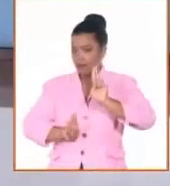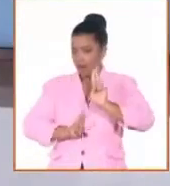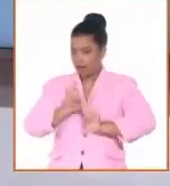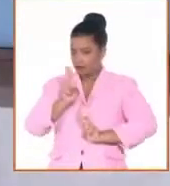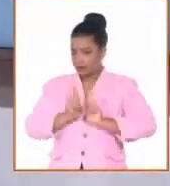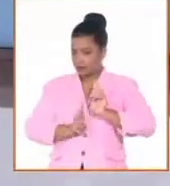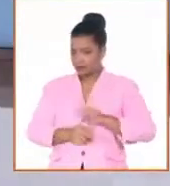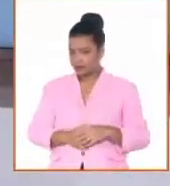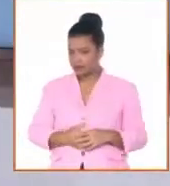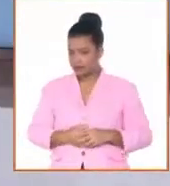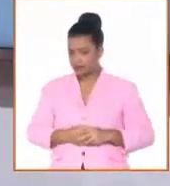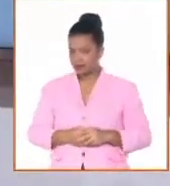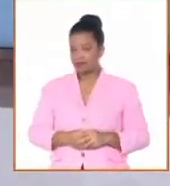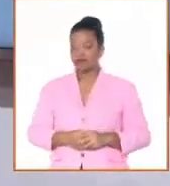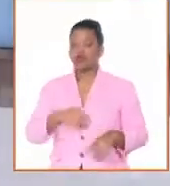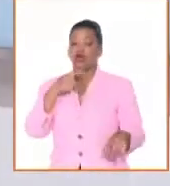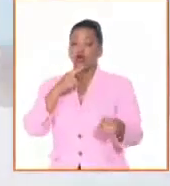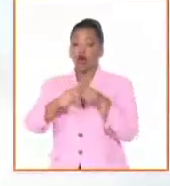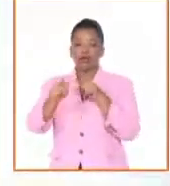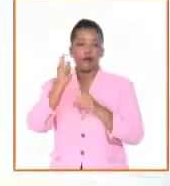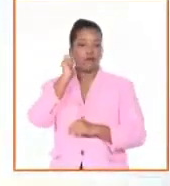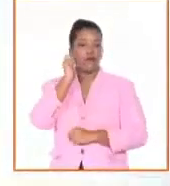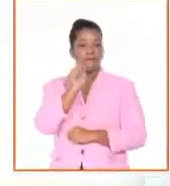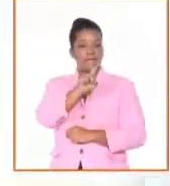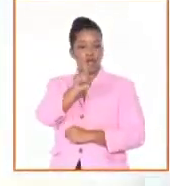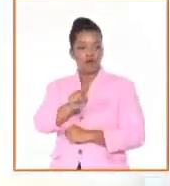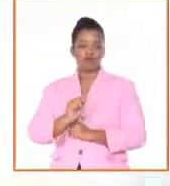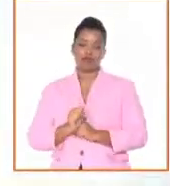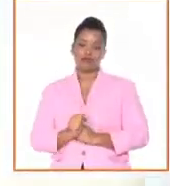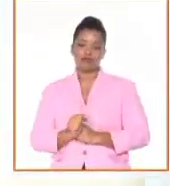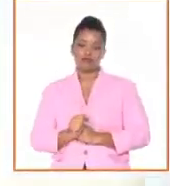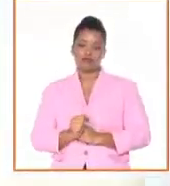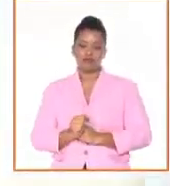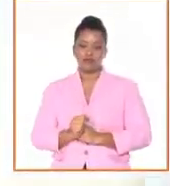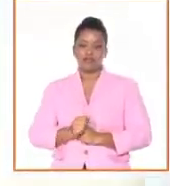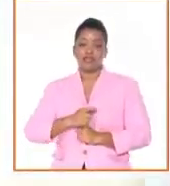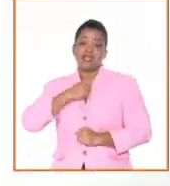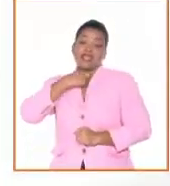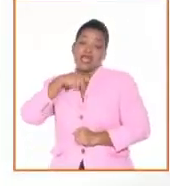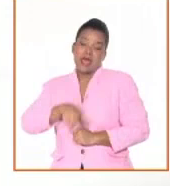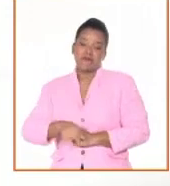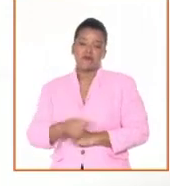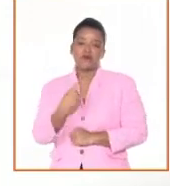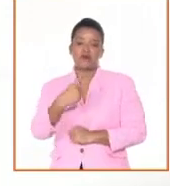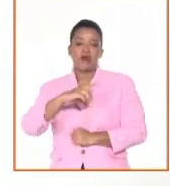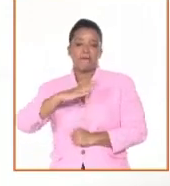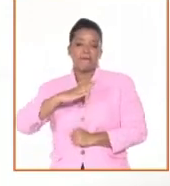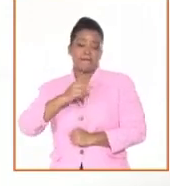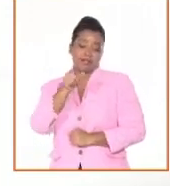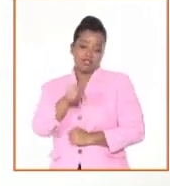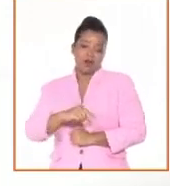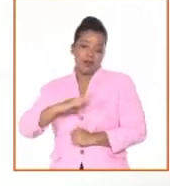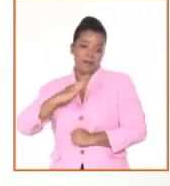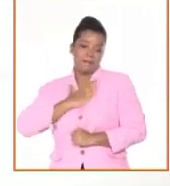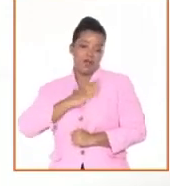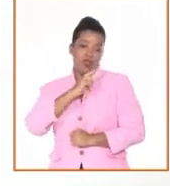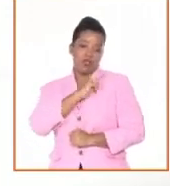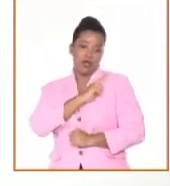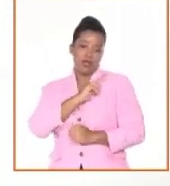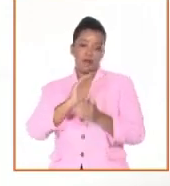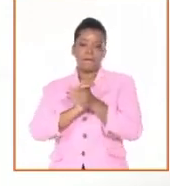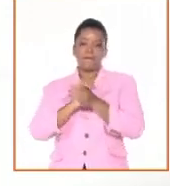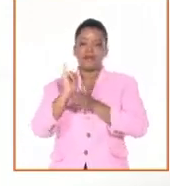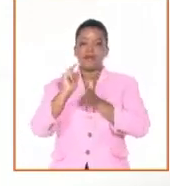compraventa y Juanita también pregunta si una persona es el socio de una mipyme Qué debe hacer ante su decisión